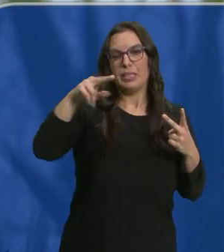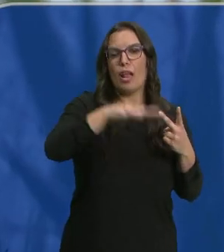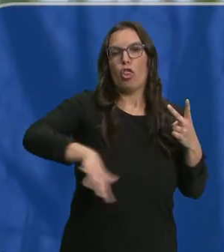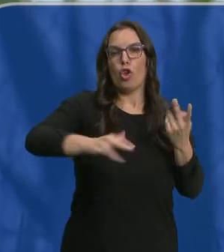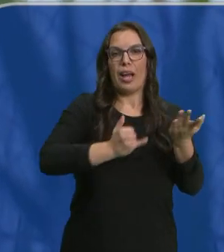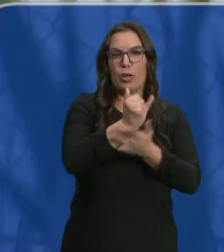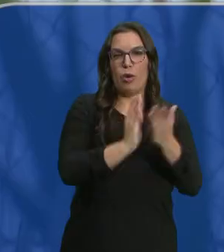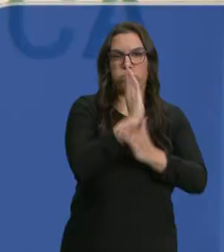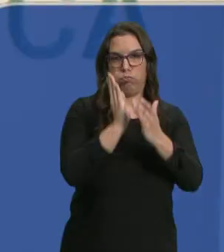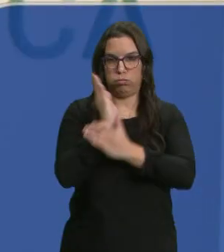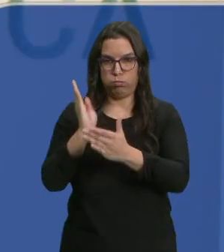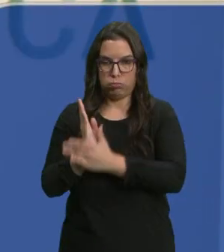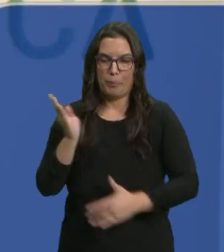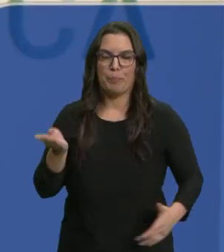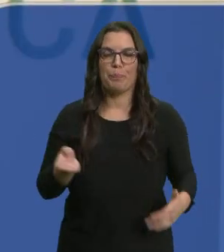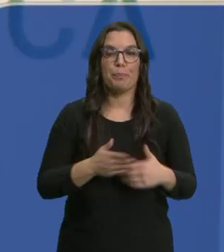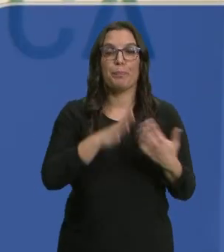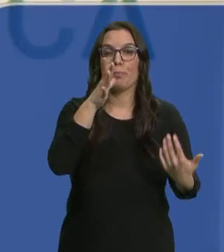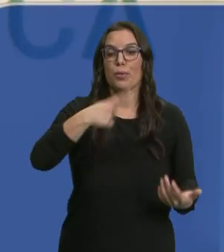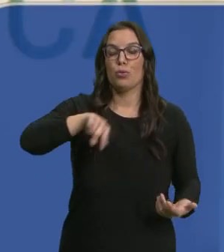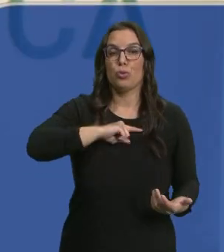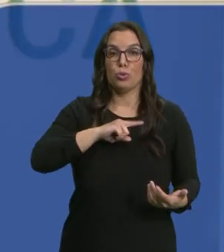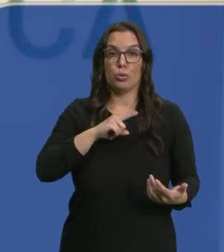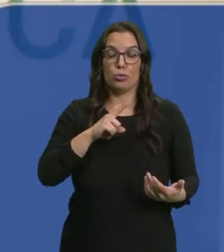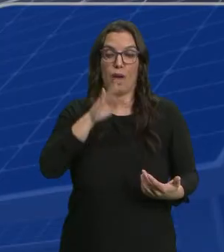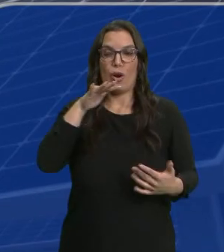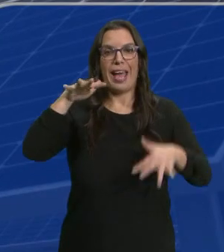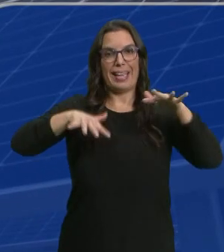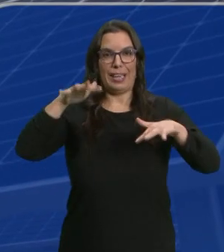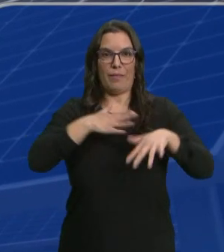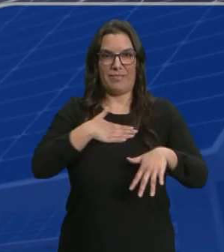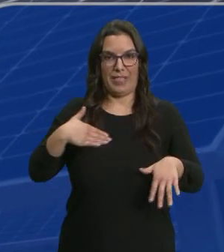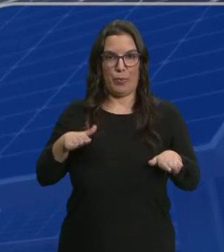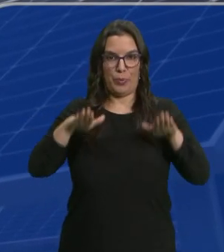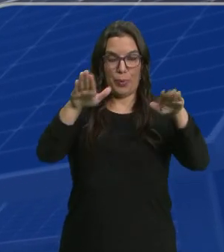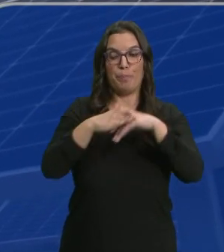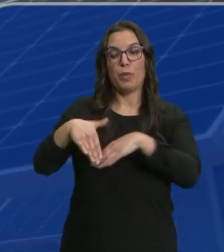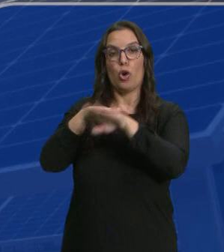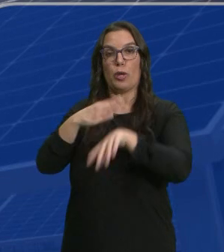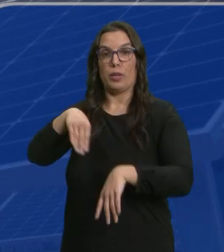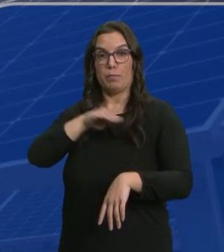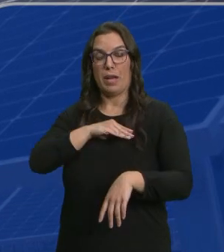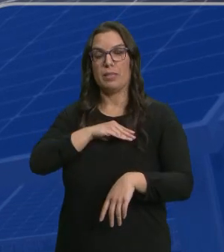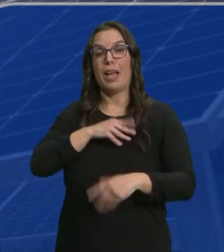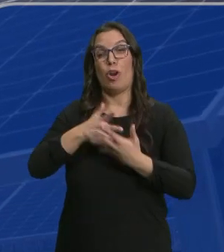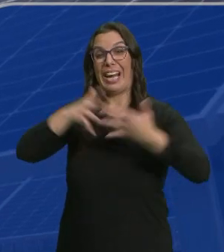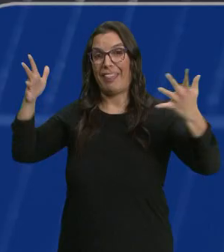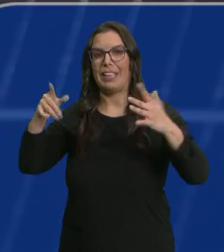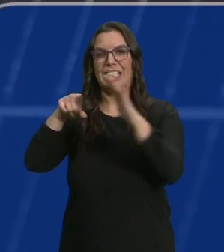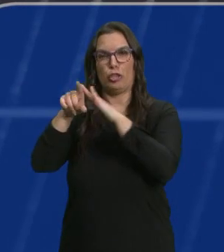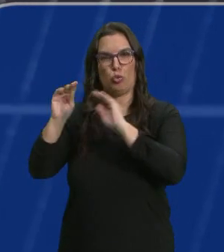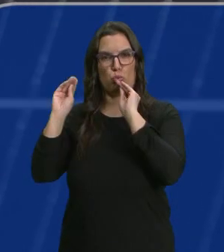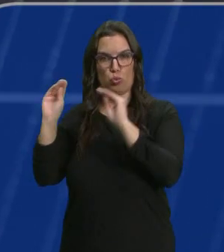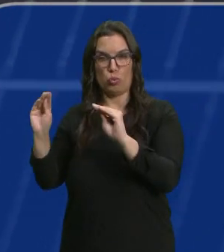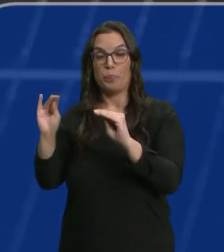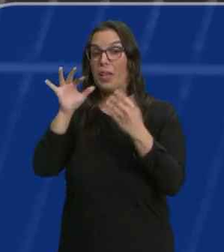zonas agrícolas productivas. Porque nosotros estamos en este punto de equilibrio. El Gobierno de España tramita los grandes proyectos fotovoltaicos.